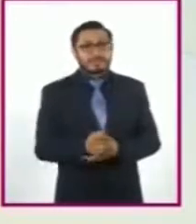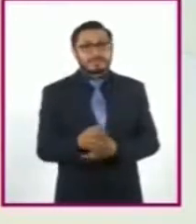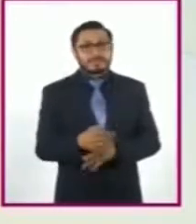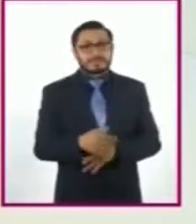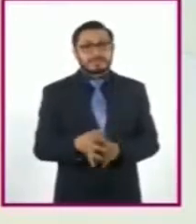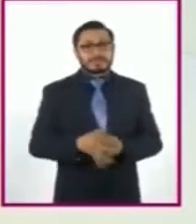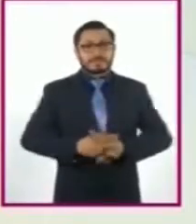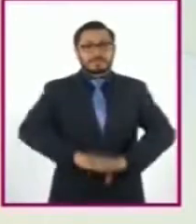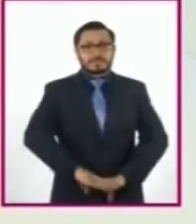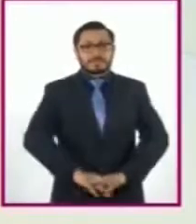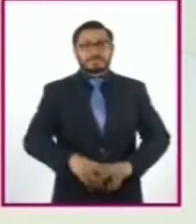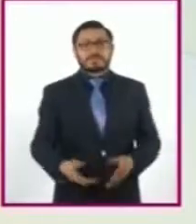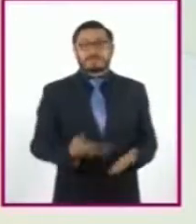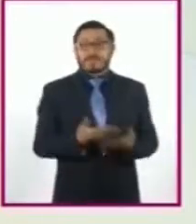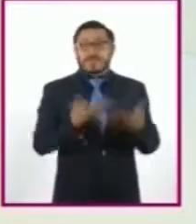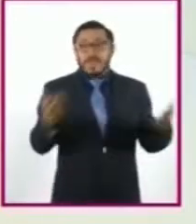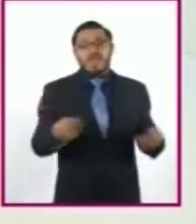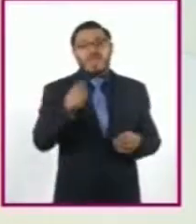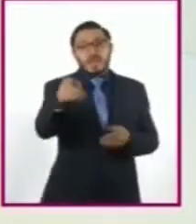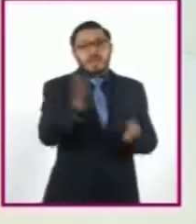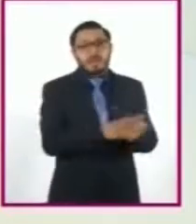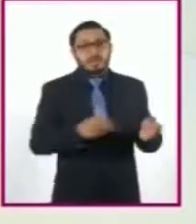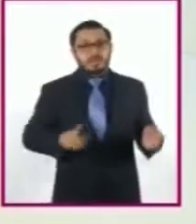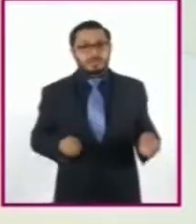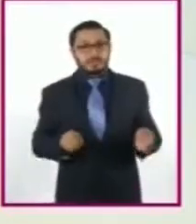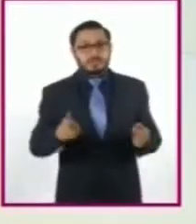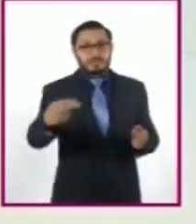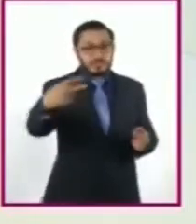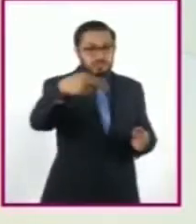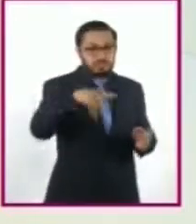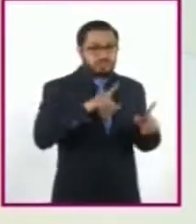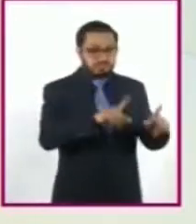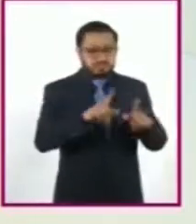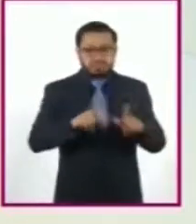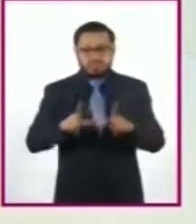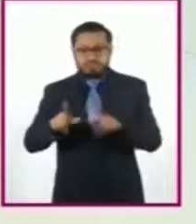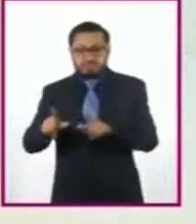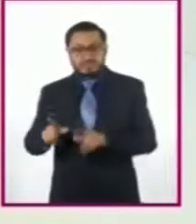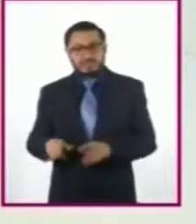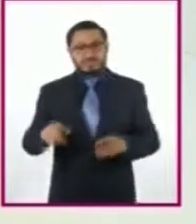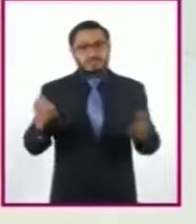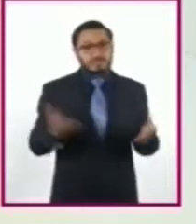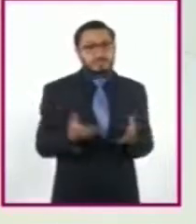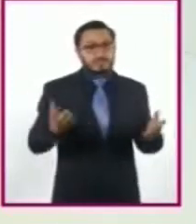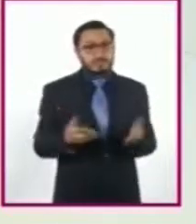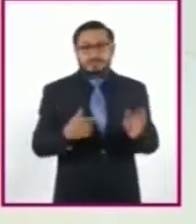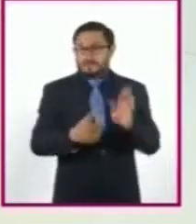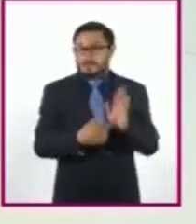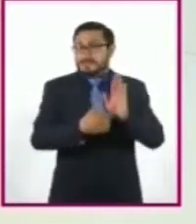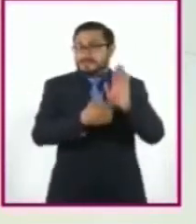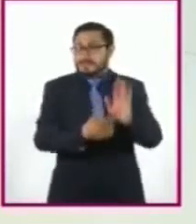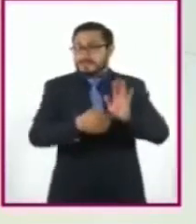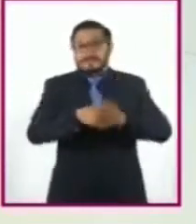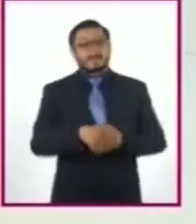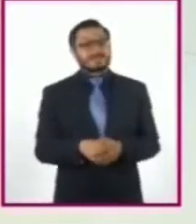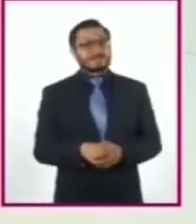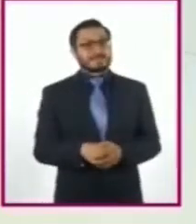Enseguida, corten una hoja en varias tarjetas y realicen lo siguiente.